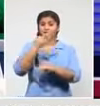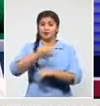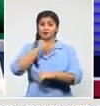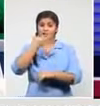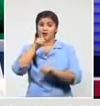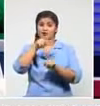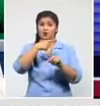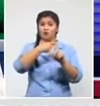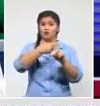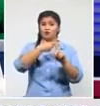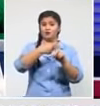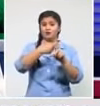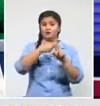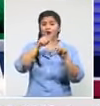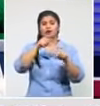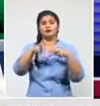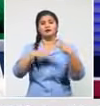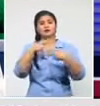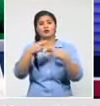pues hicieron